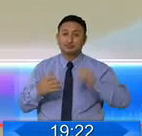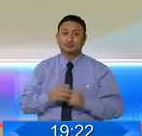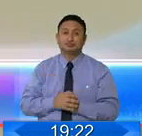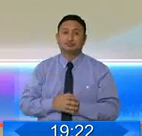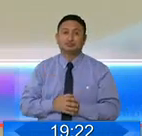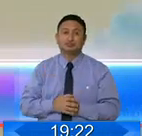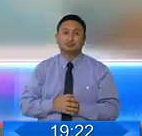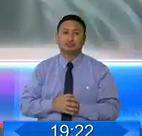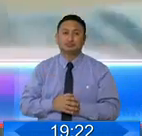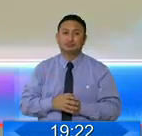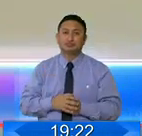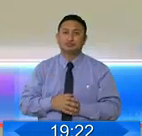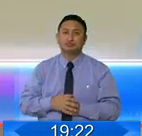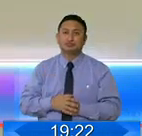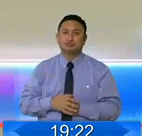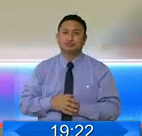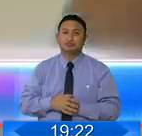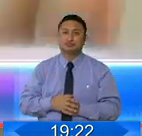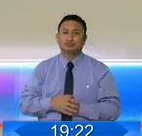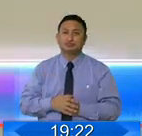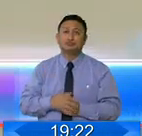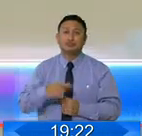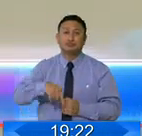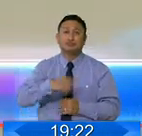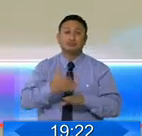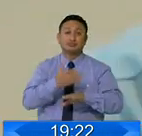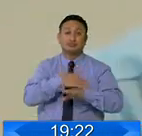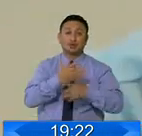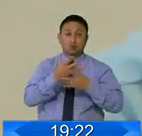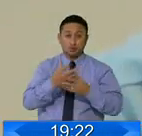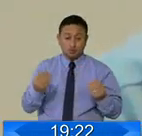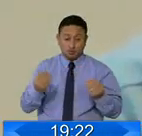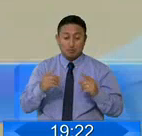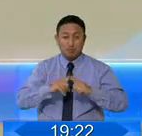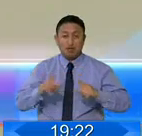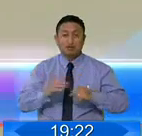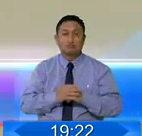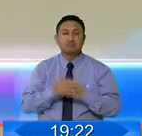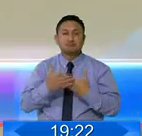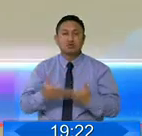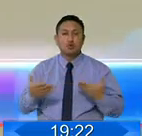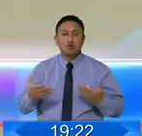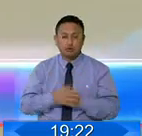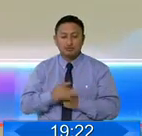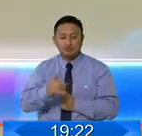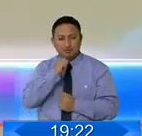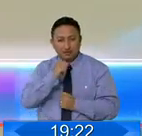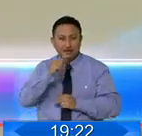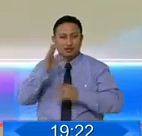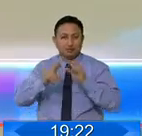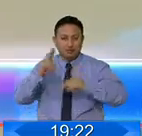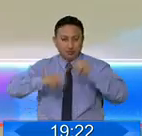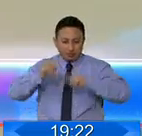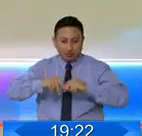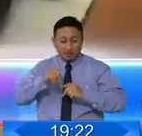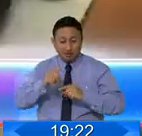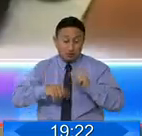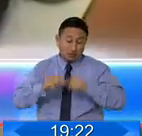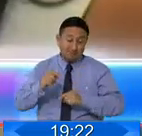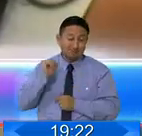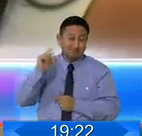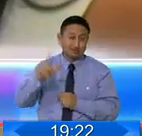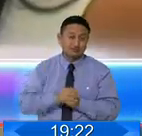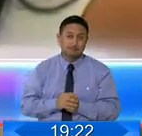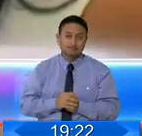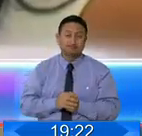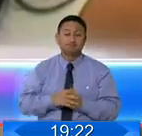los combustibles que ya se fueron, que ya se esfumaron, para hacer obras que están inconclusas y con sobreprecios. Según